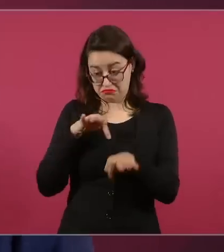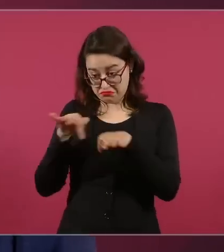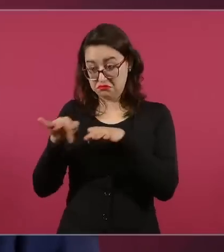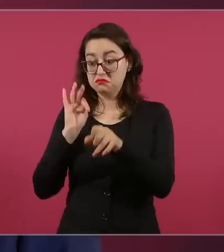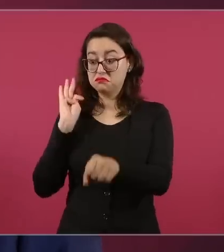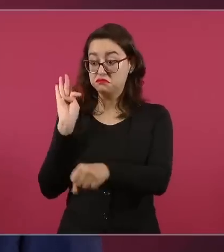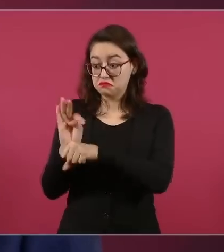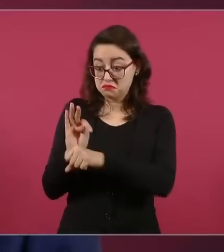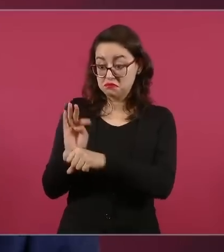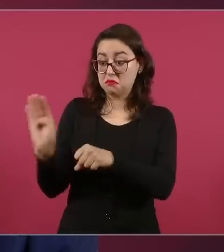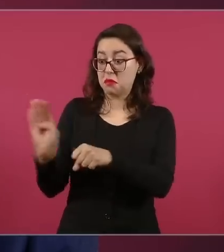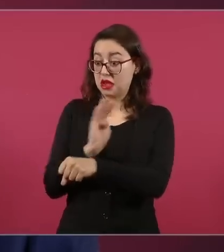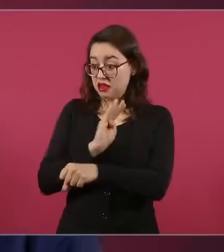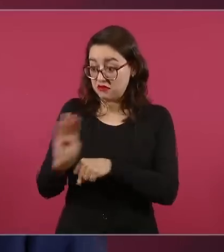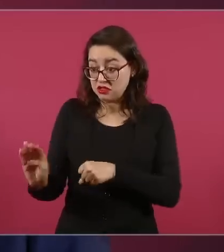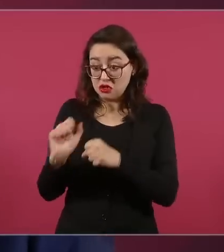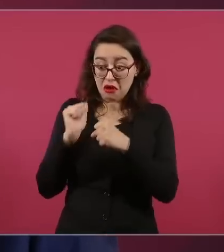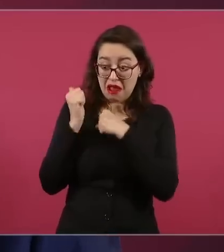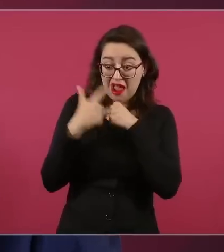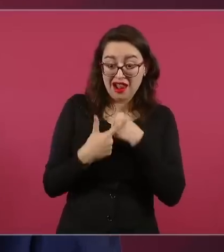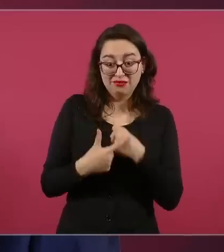trabajadores. Nada,